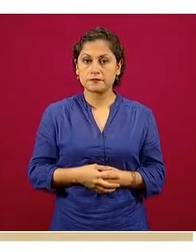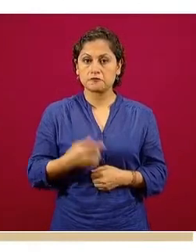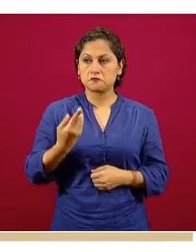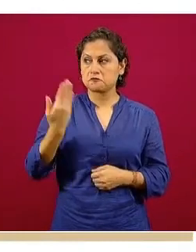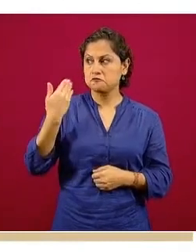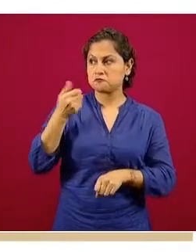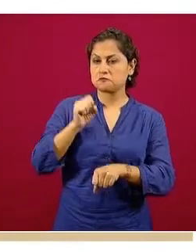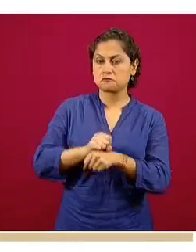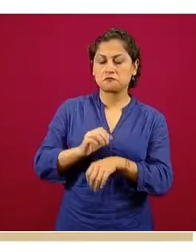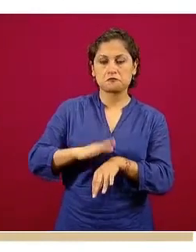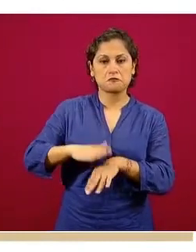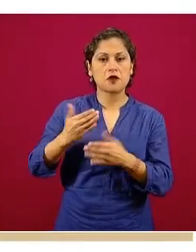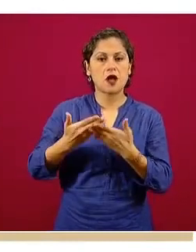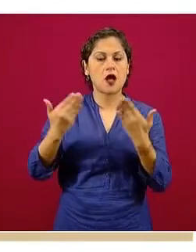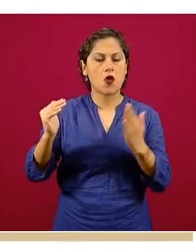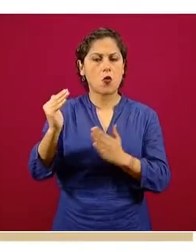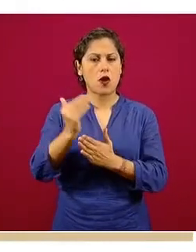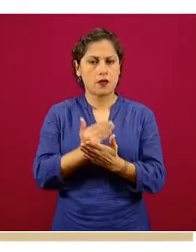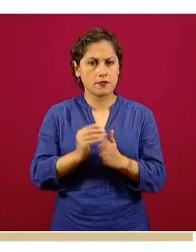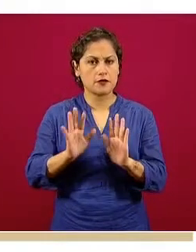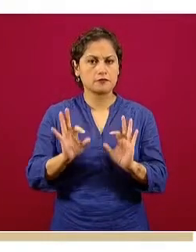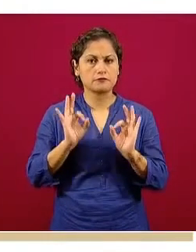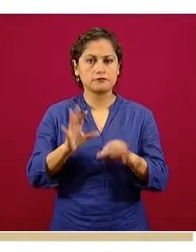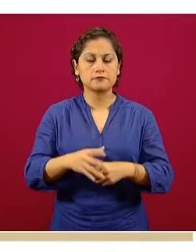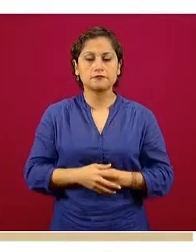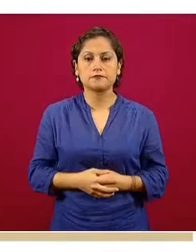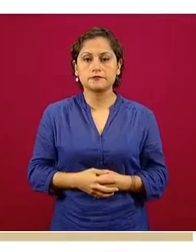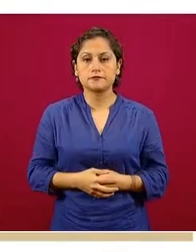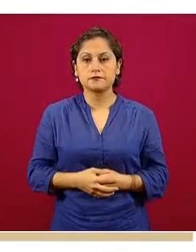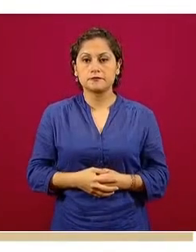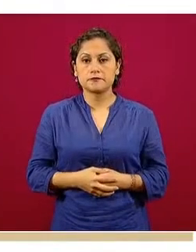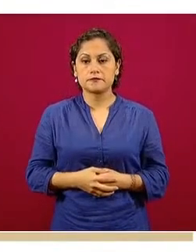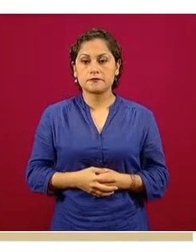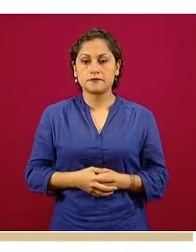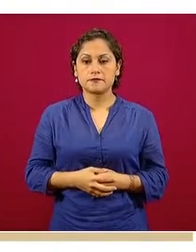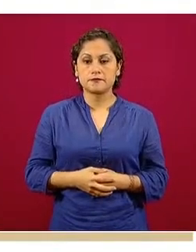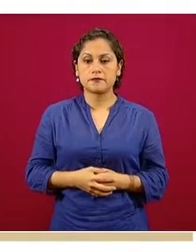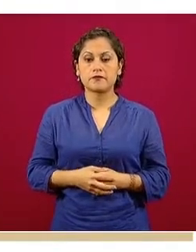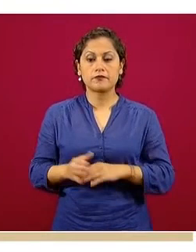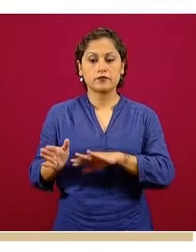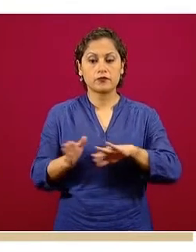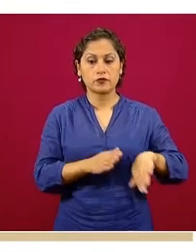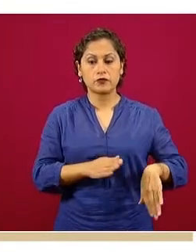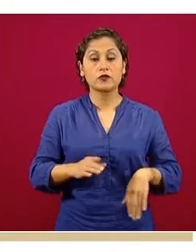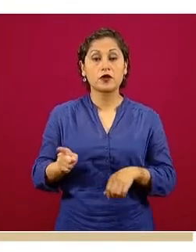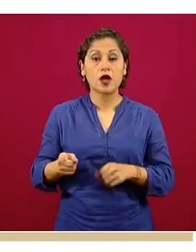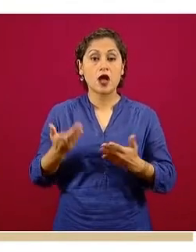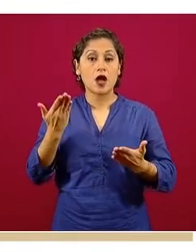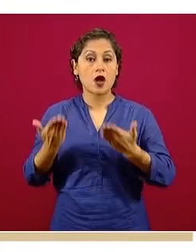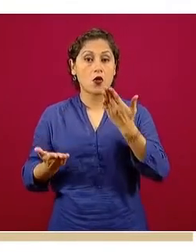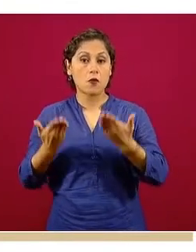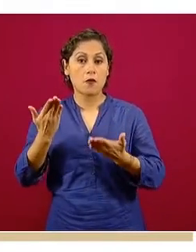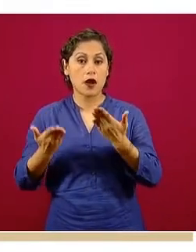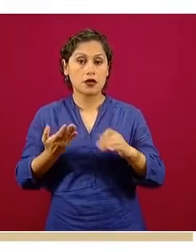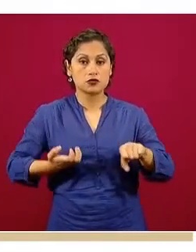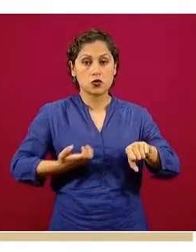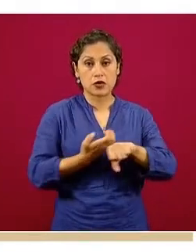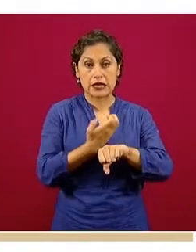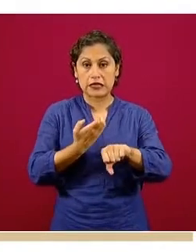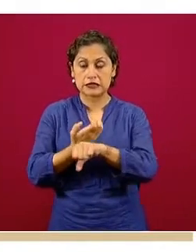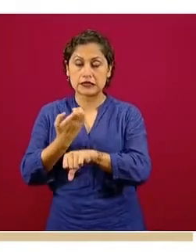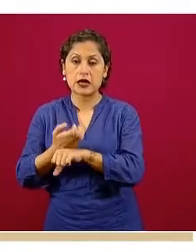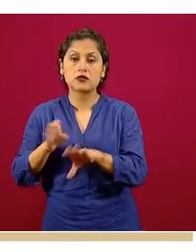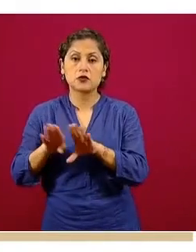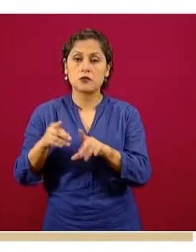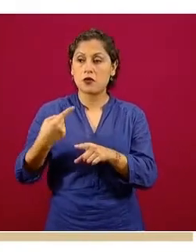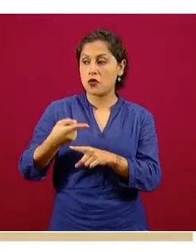días anteriores en las últimas semanas finalmente la comparación que hacemos de dos semanas previas